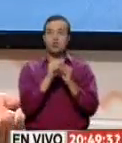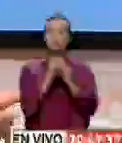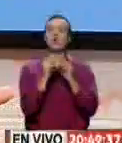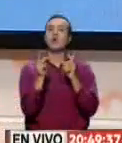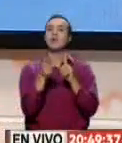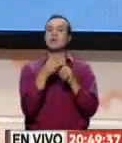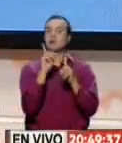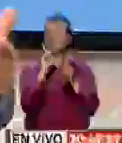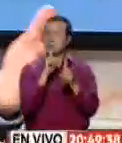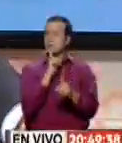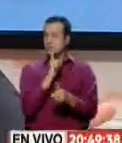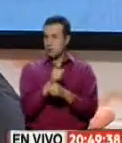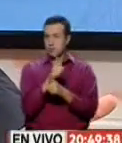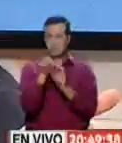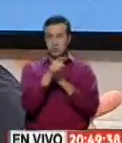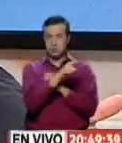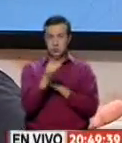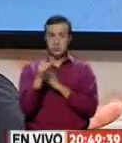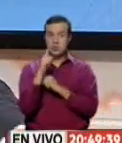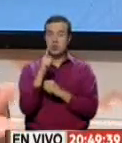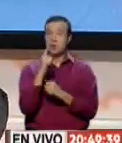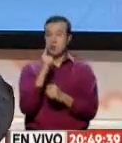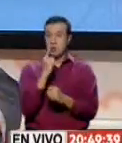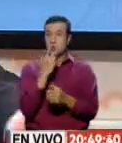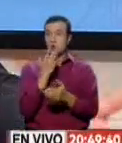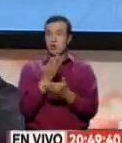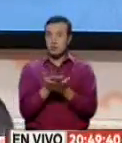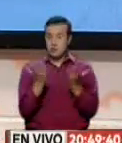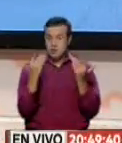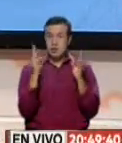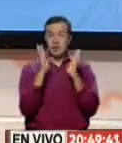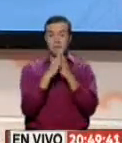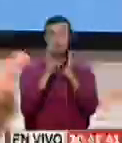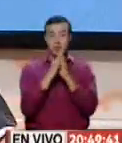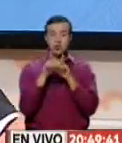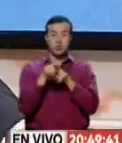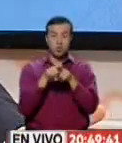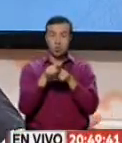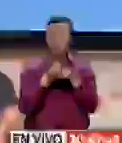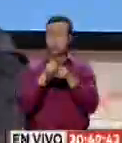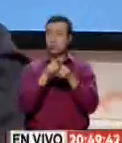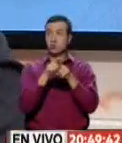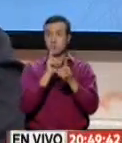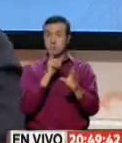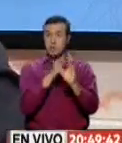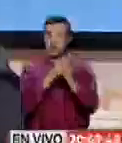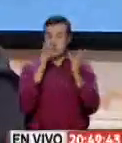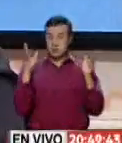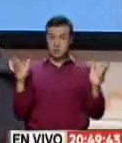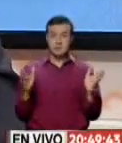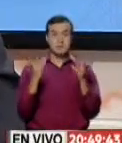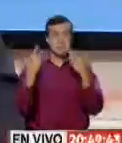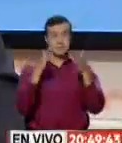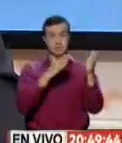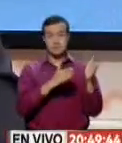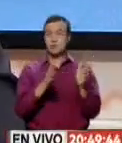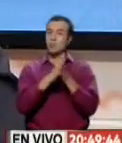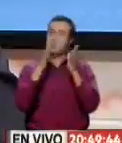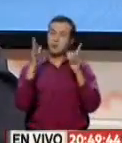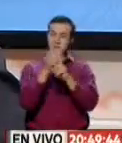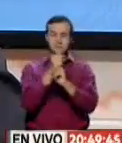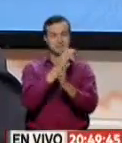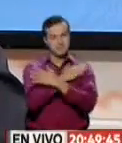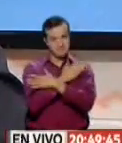los medios públicos para que puedan participar de eventos y concursos, realities como este que se ha llevado a cabo con tanto